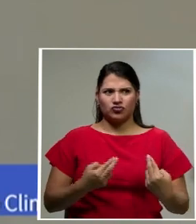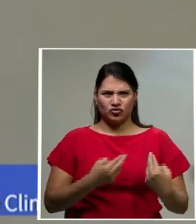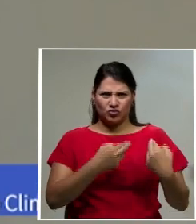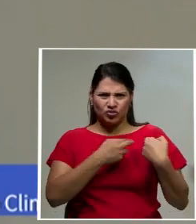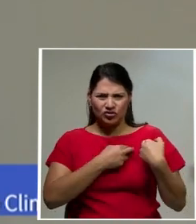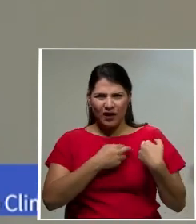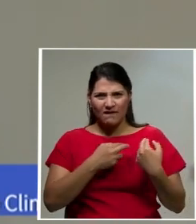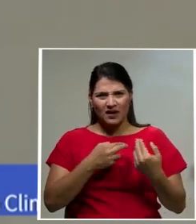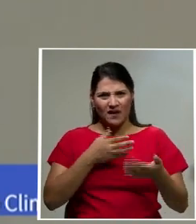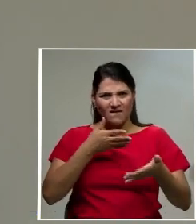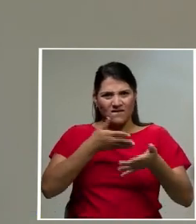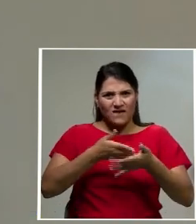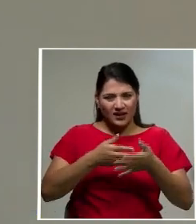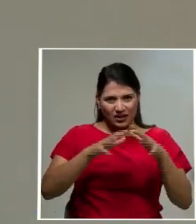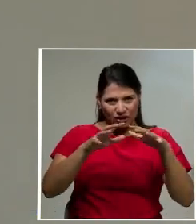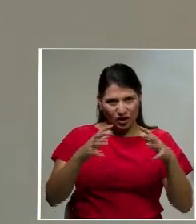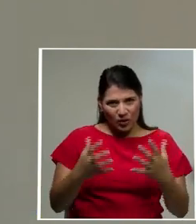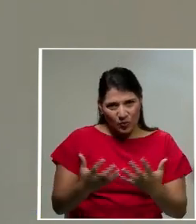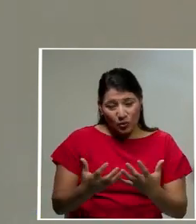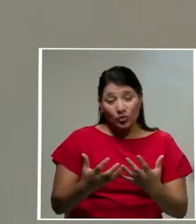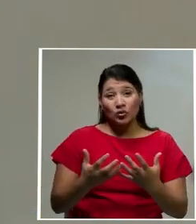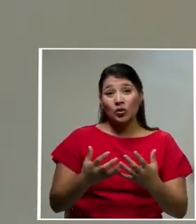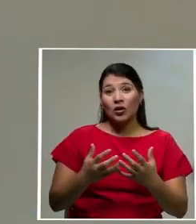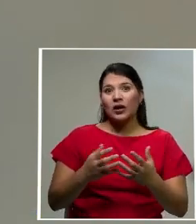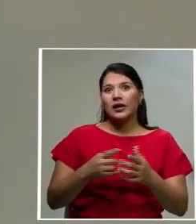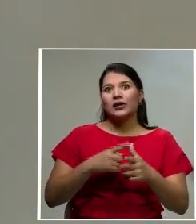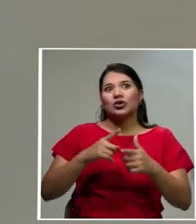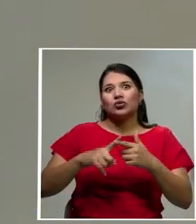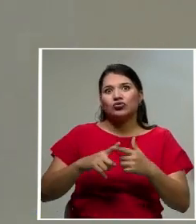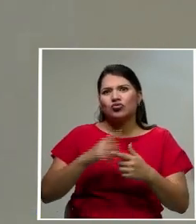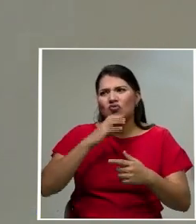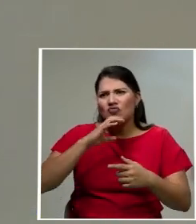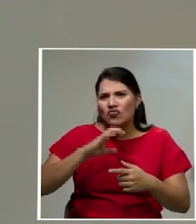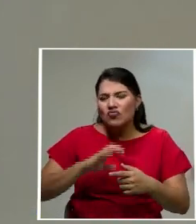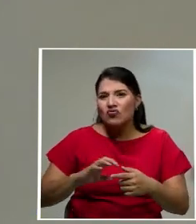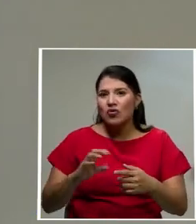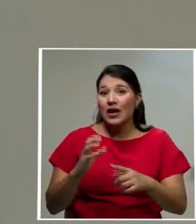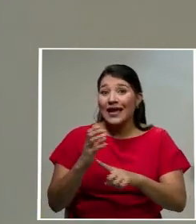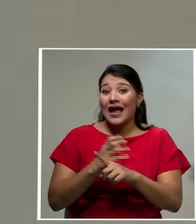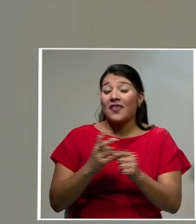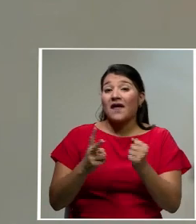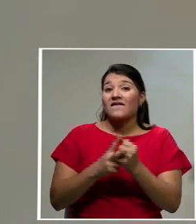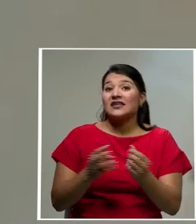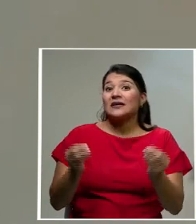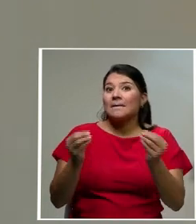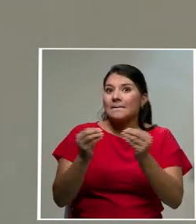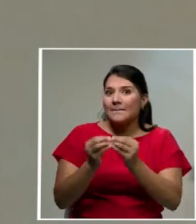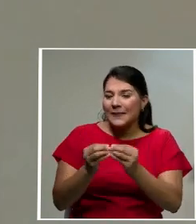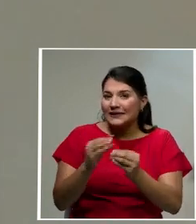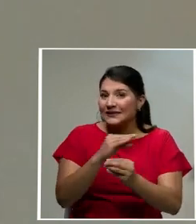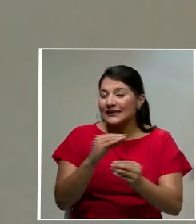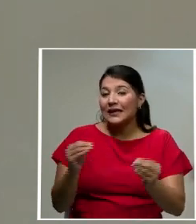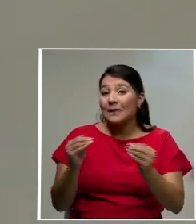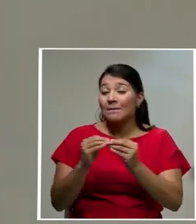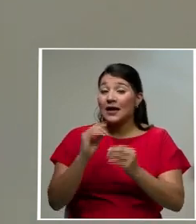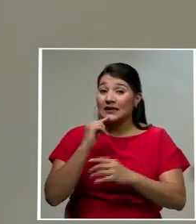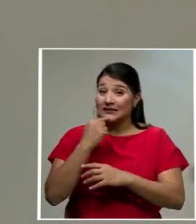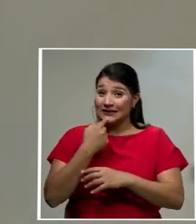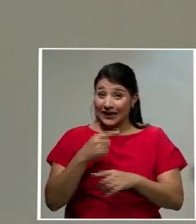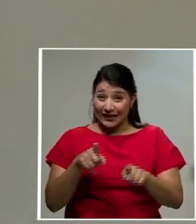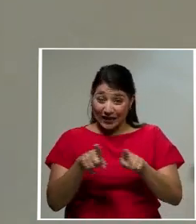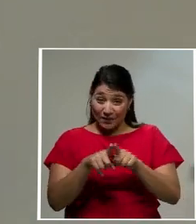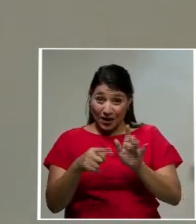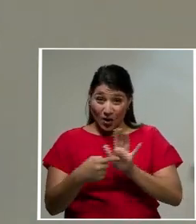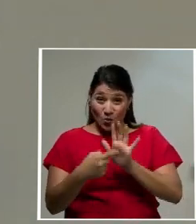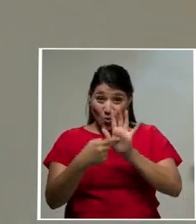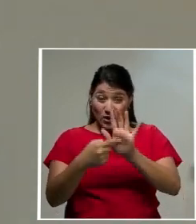y haciendo que los fenómenos meteorológicos extremos sean cada vez más frecuentes y graves. En segundo lugar, el informe muestra que el cambio climático